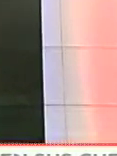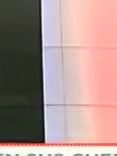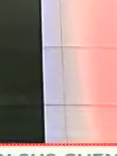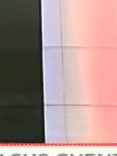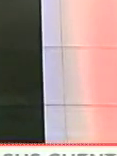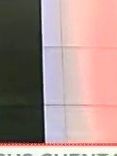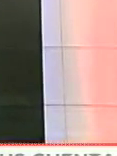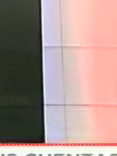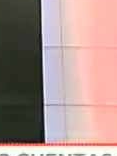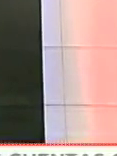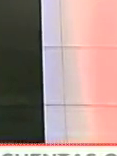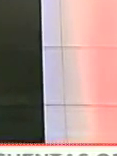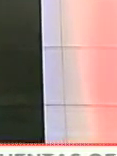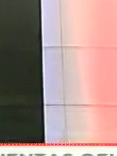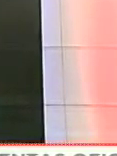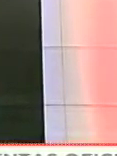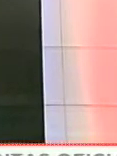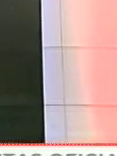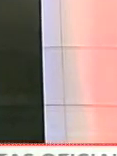Queridos